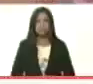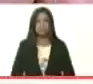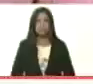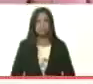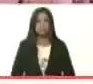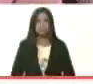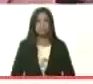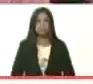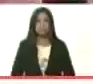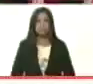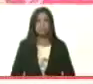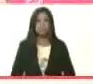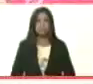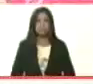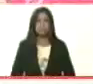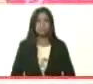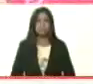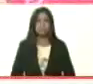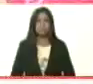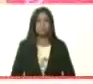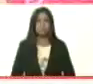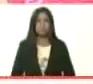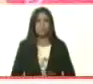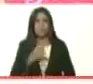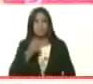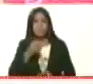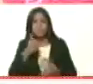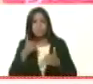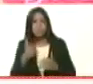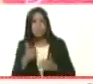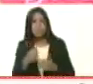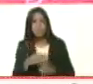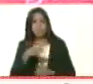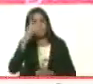Muy bien. Y a esa instancia, Delcy,